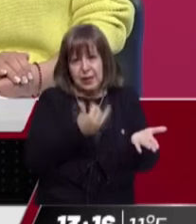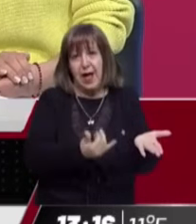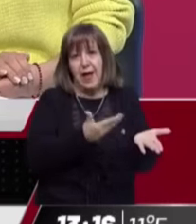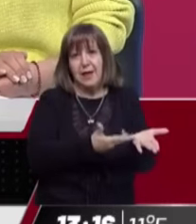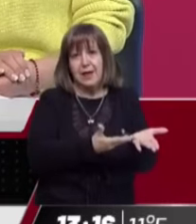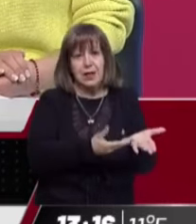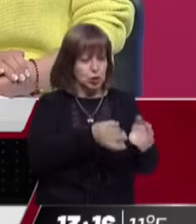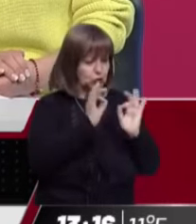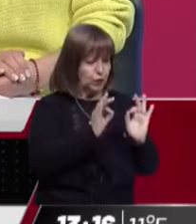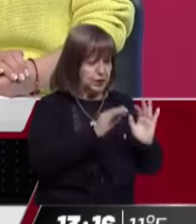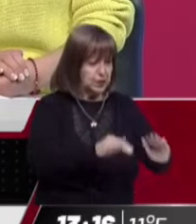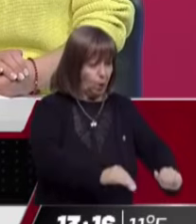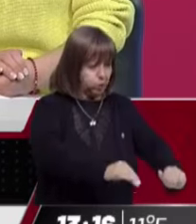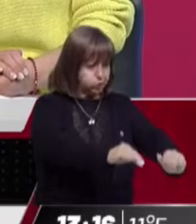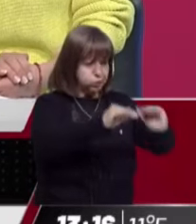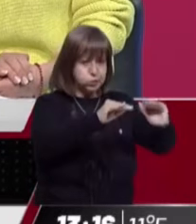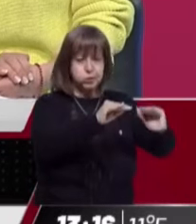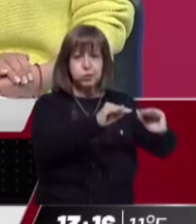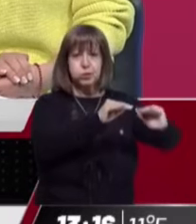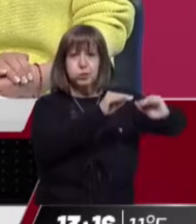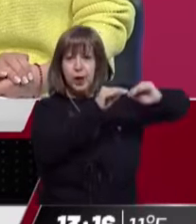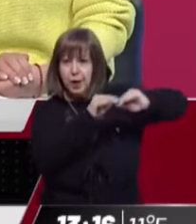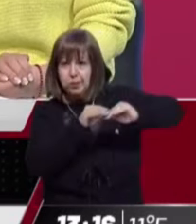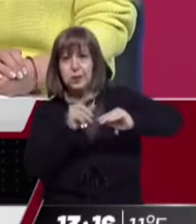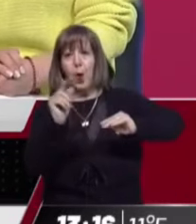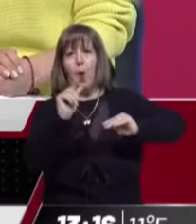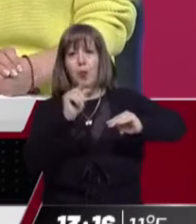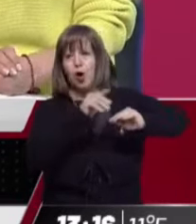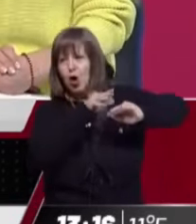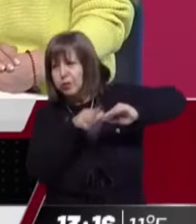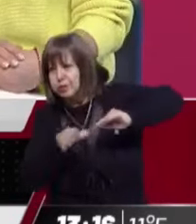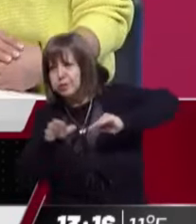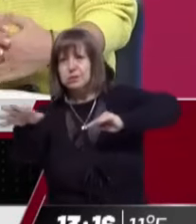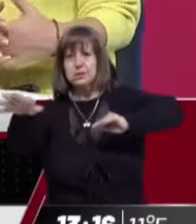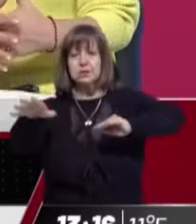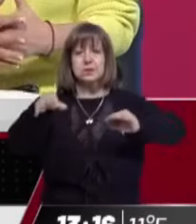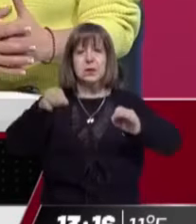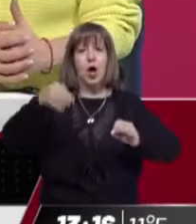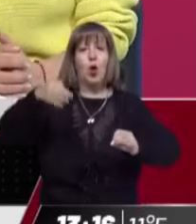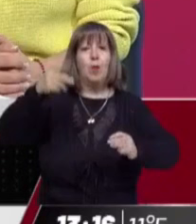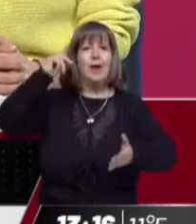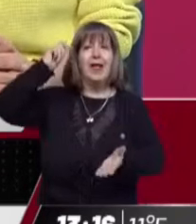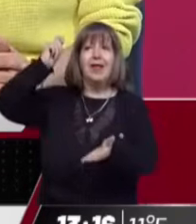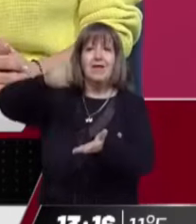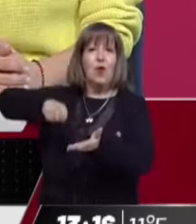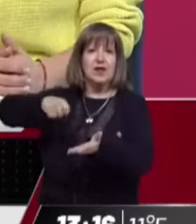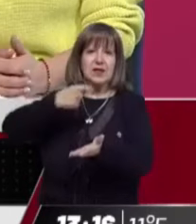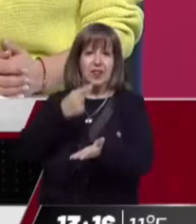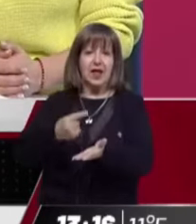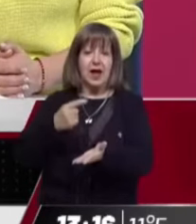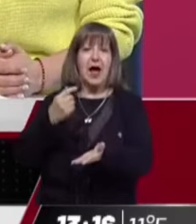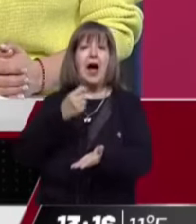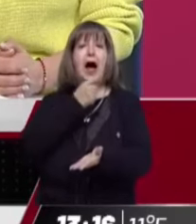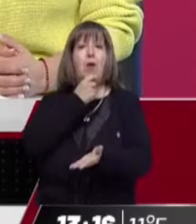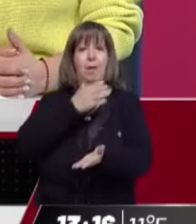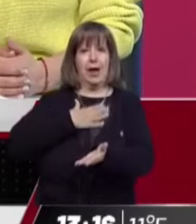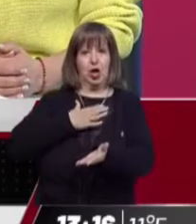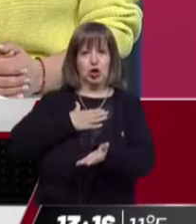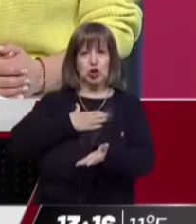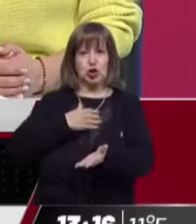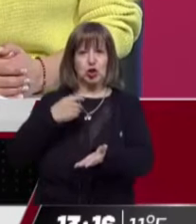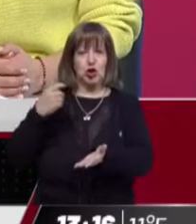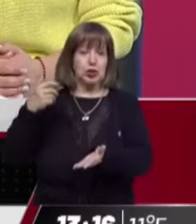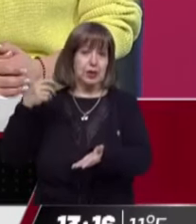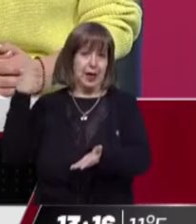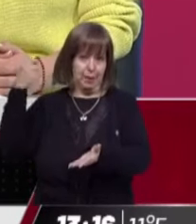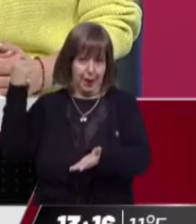Hay suficiente disponibilidad de agua como para que se cumpla con el fallo. Es más, si ustedes